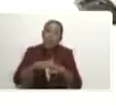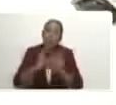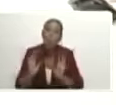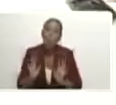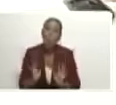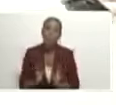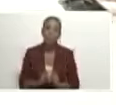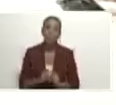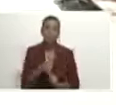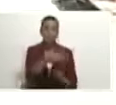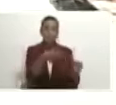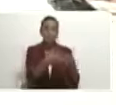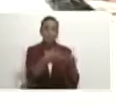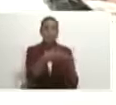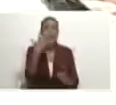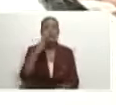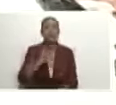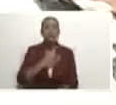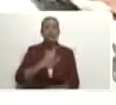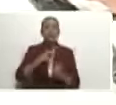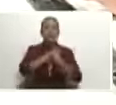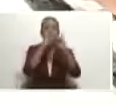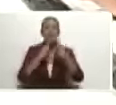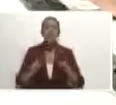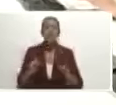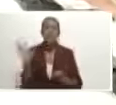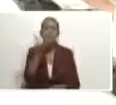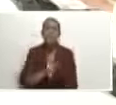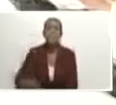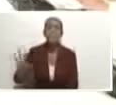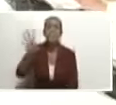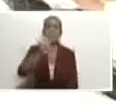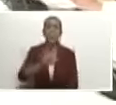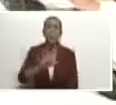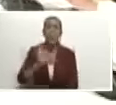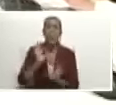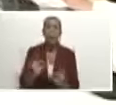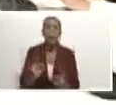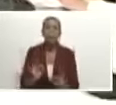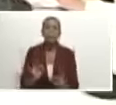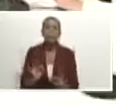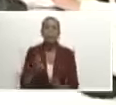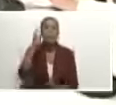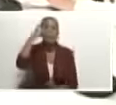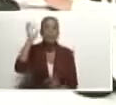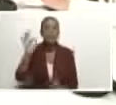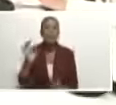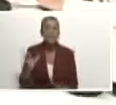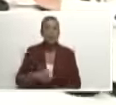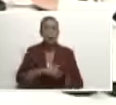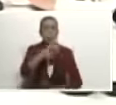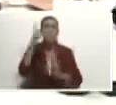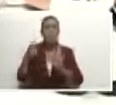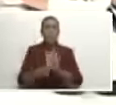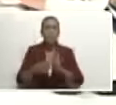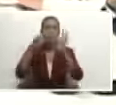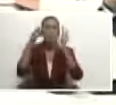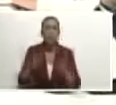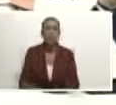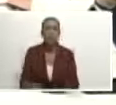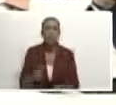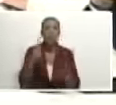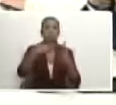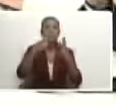feliz será el día para nuestra Venezuela que se consolide